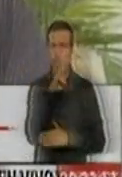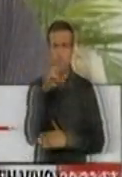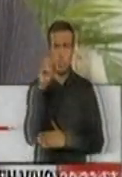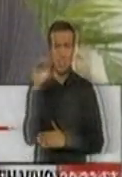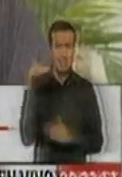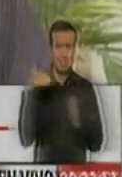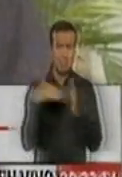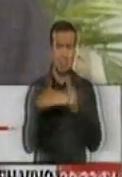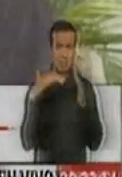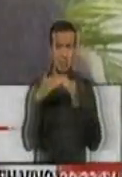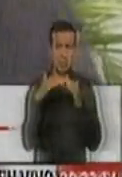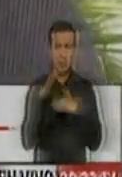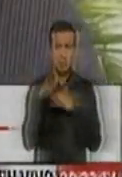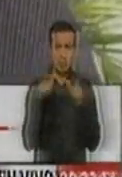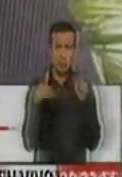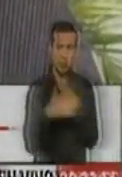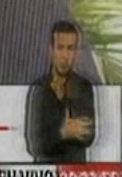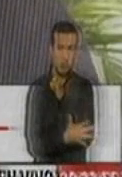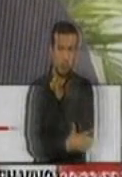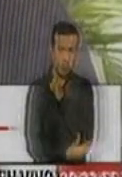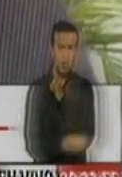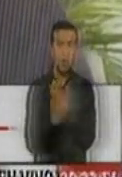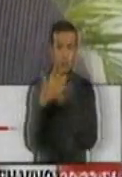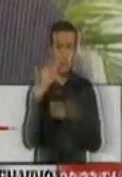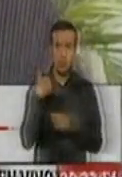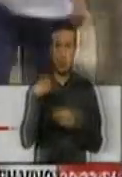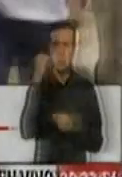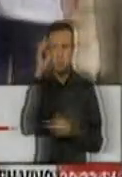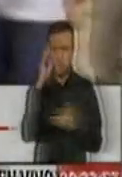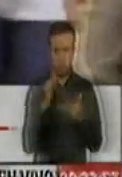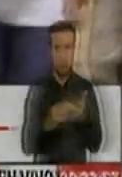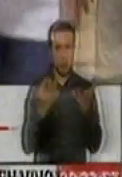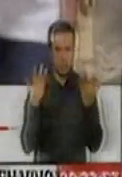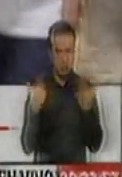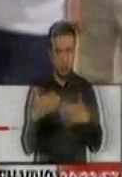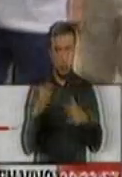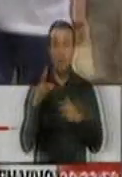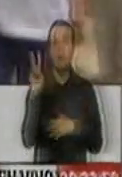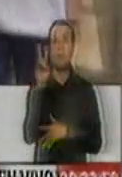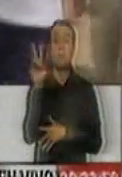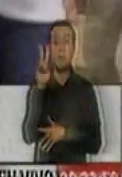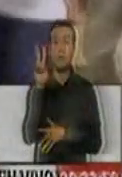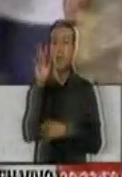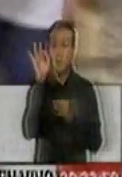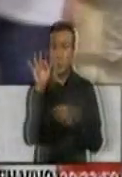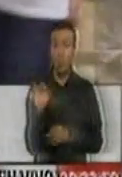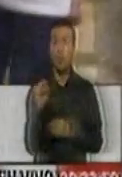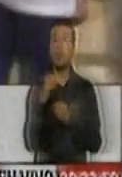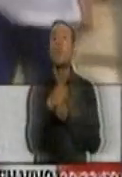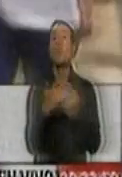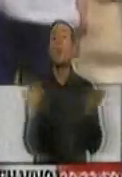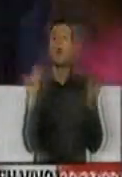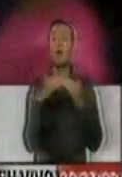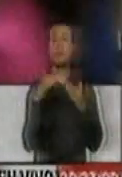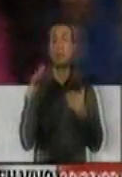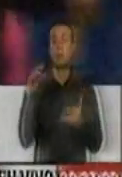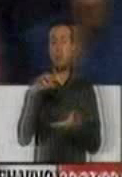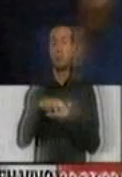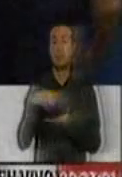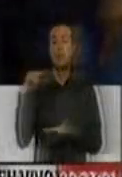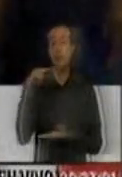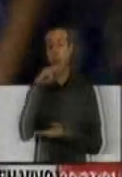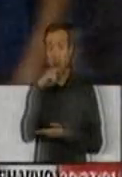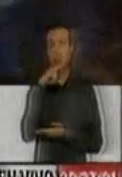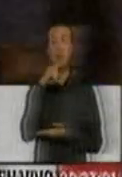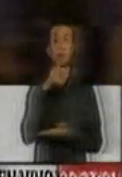los pobres. Estamos calculando. Tenemos el presupuesto ya para este año. Es que este viernes de forma paralela se entregaron casas en Cañar, Chimborazo